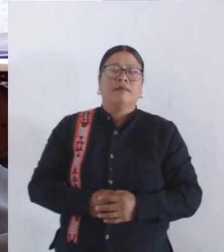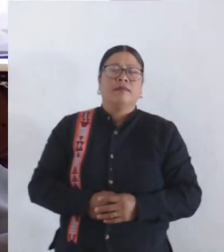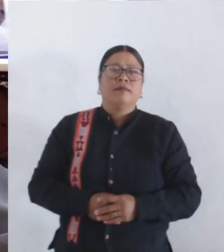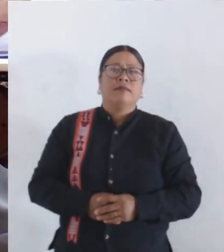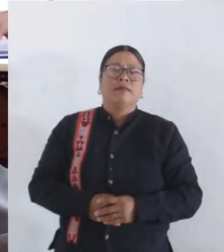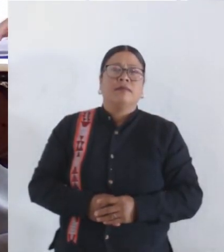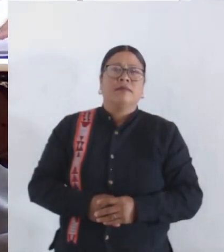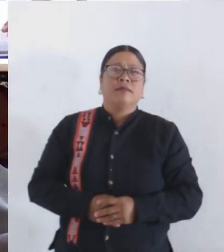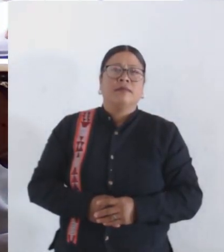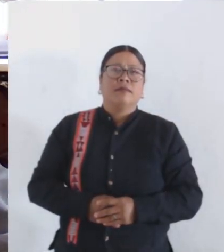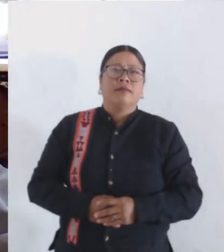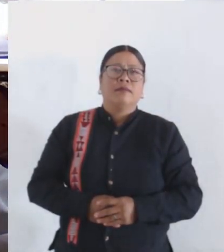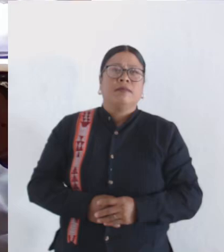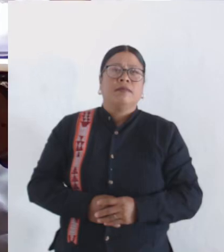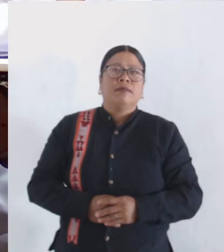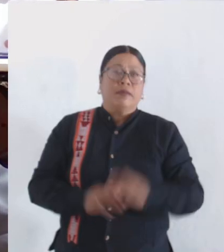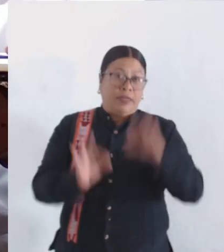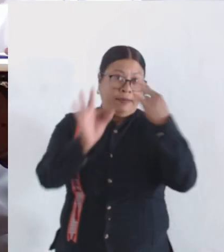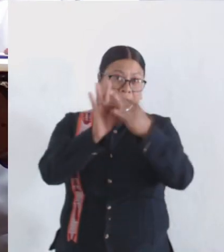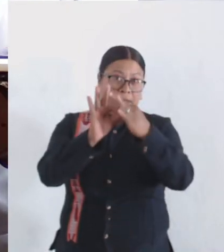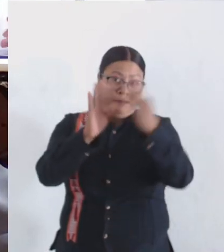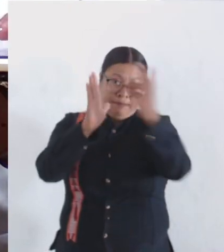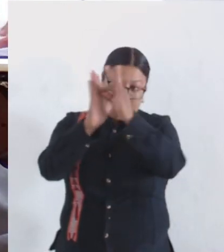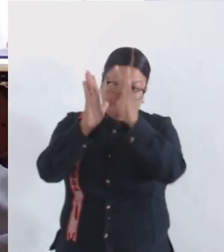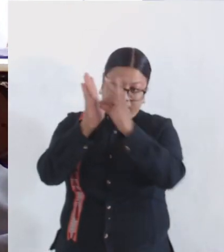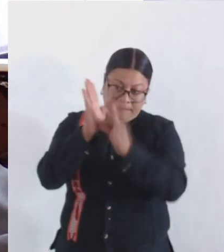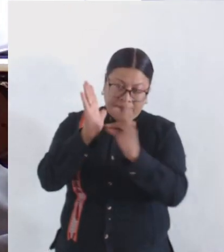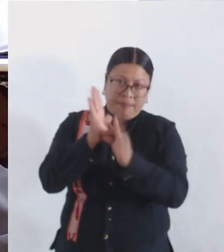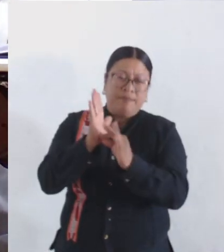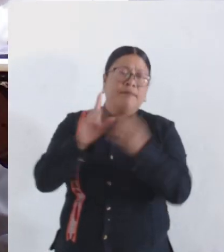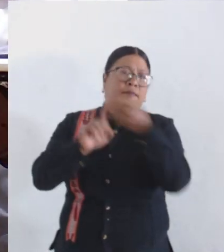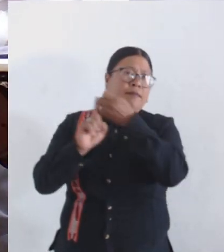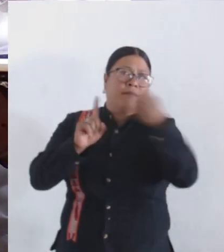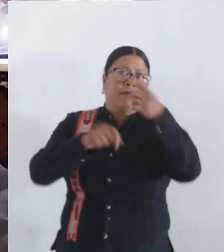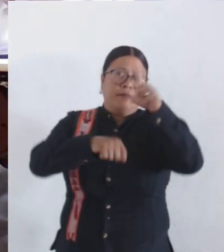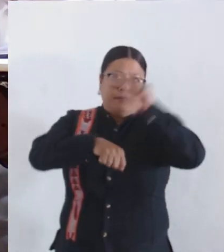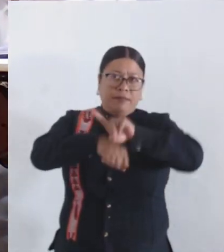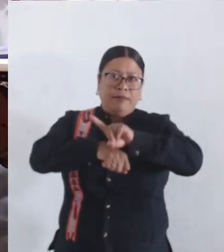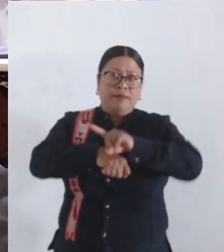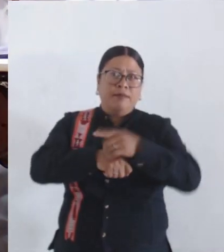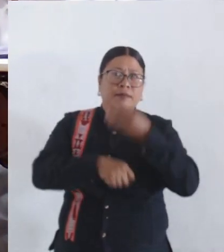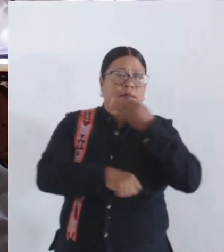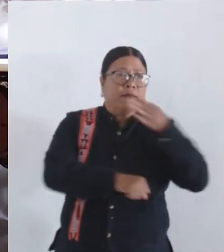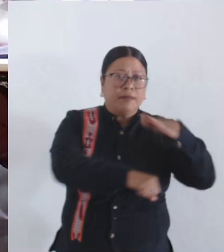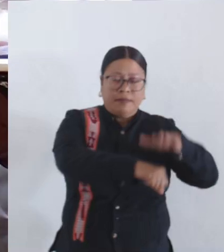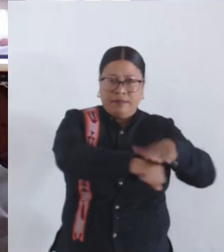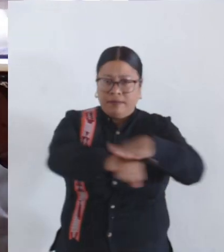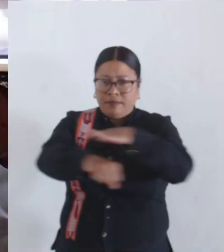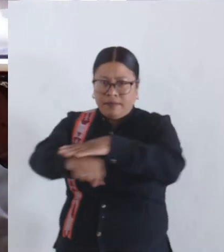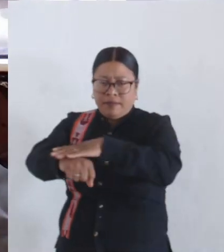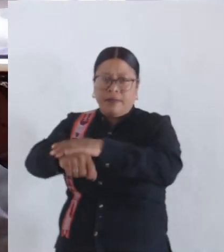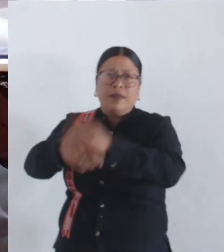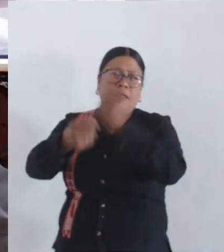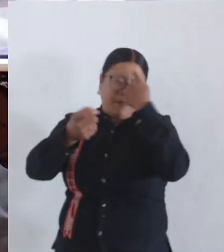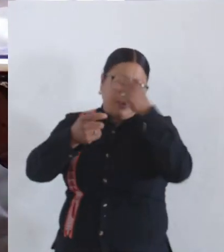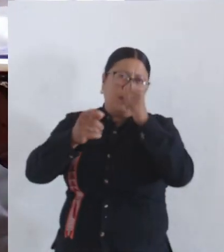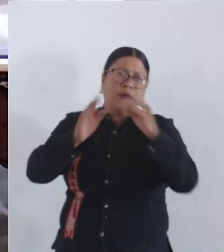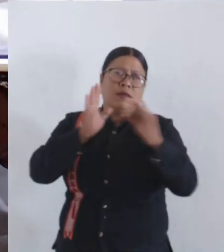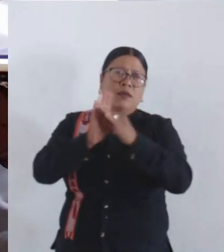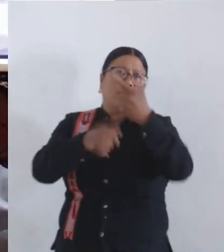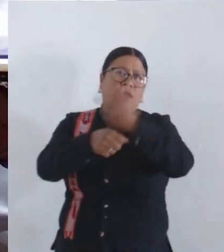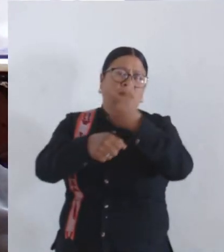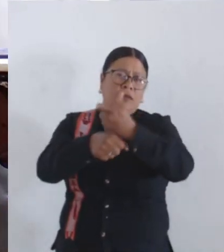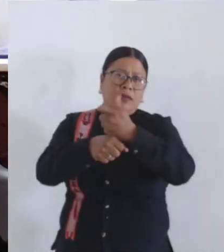Con su permiso. Habiéndose dado cuenta de todos y cada uno de los puntos del orden del día, se continúa con el punto